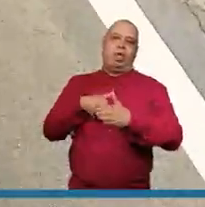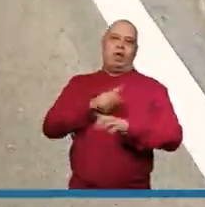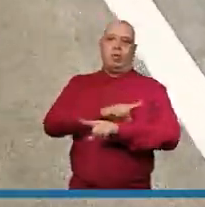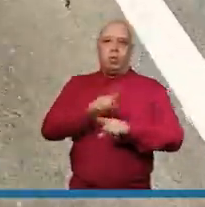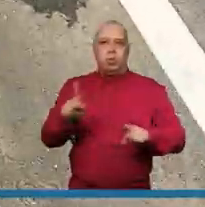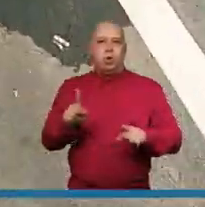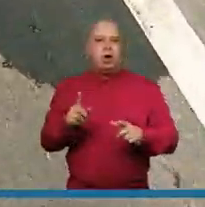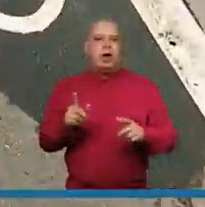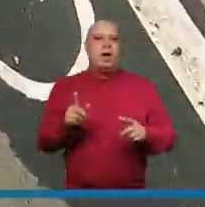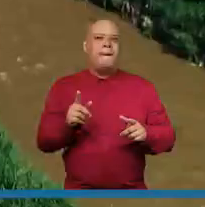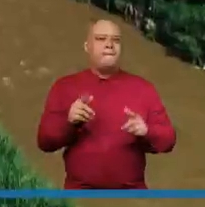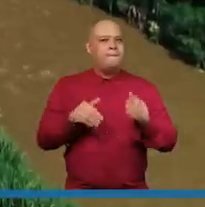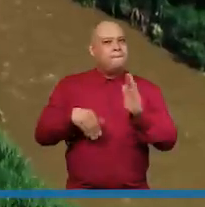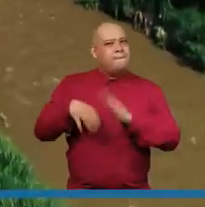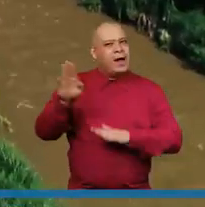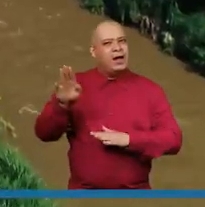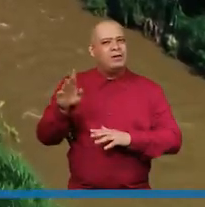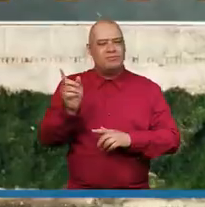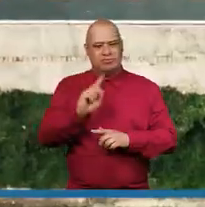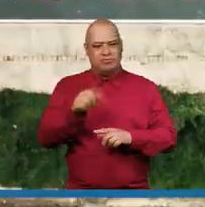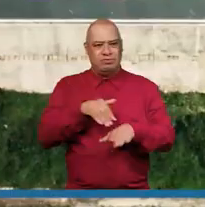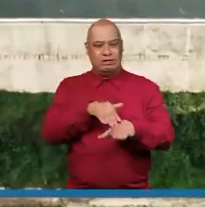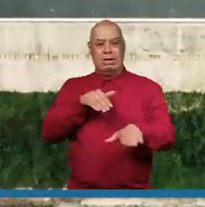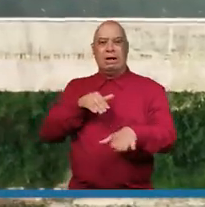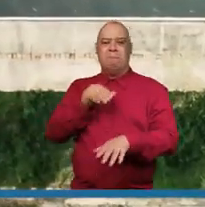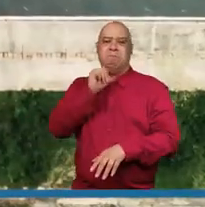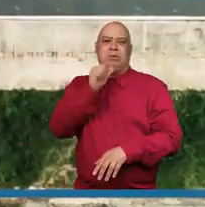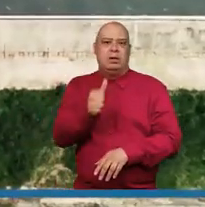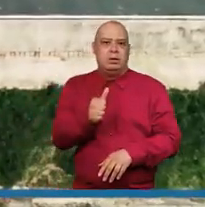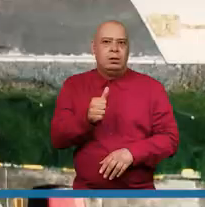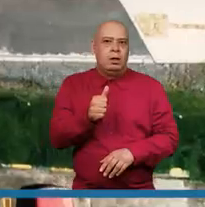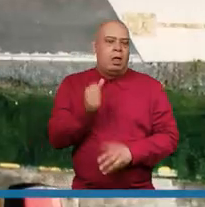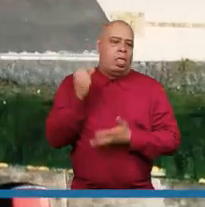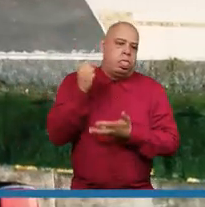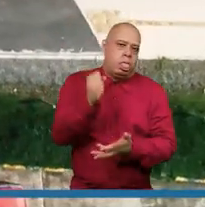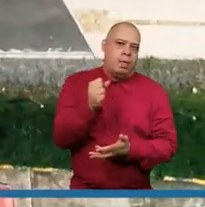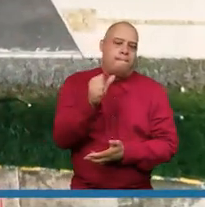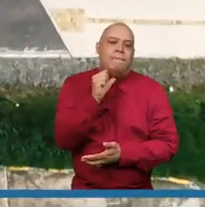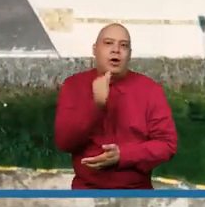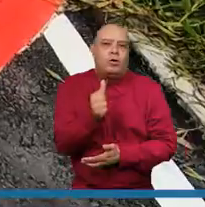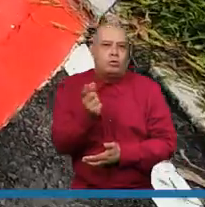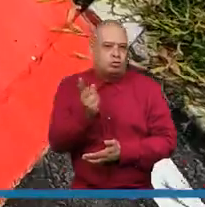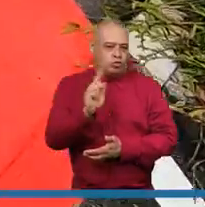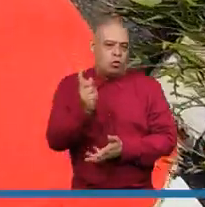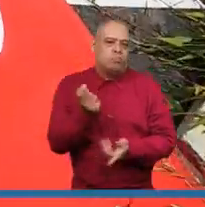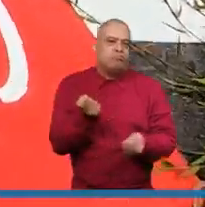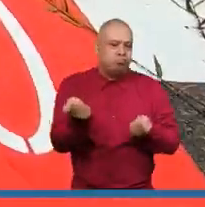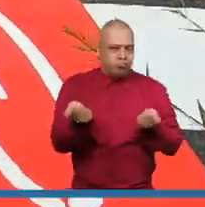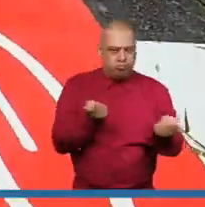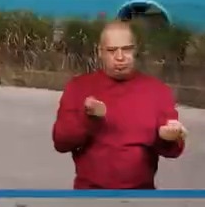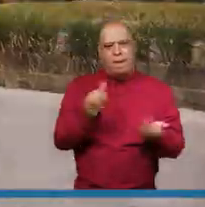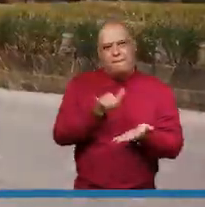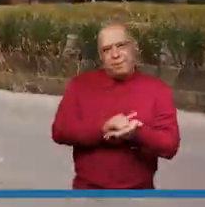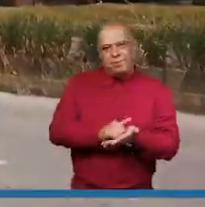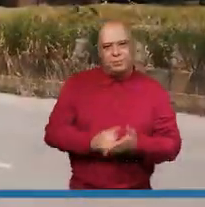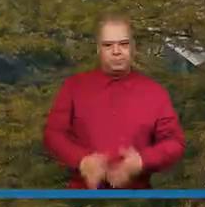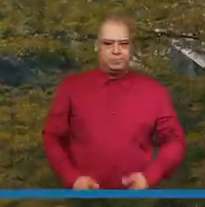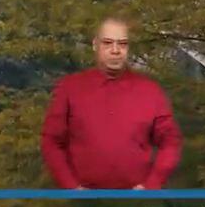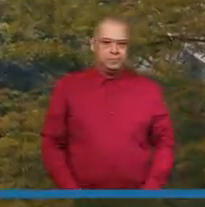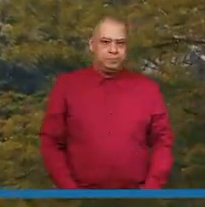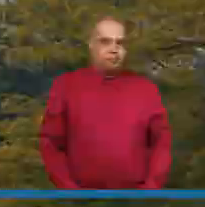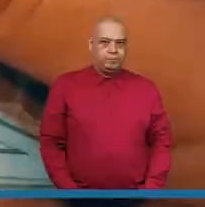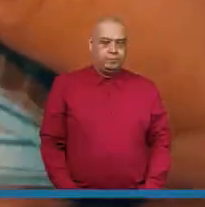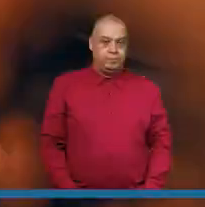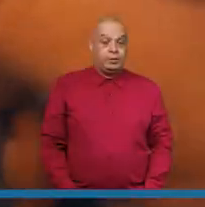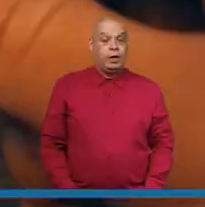sitúen el carro privado, el vehículo privado, como el protagonista de la vía pública. Y eso son mucho dinero, es mucha financiación.